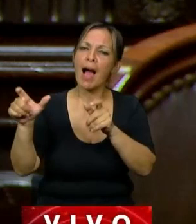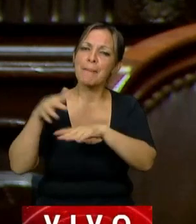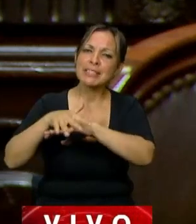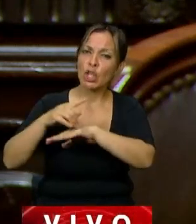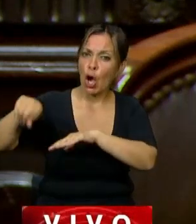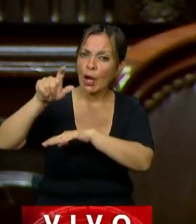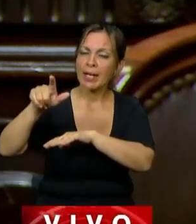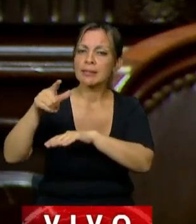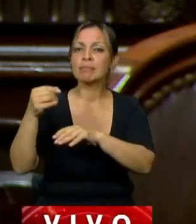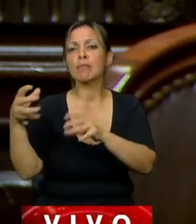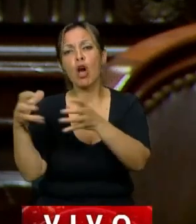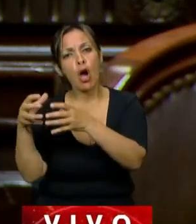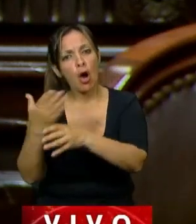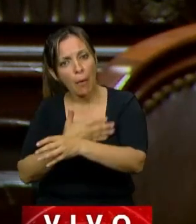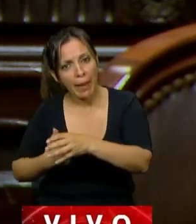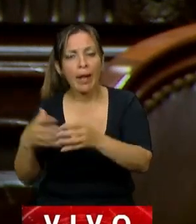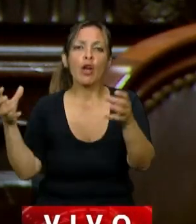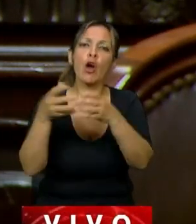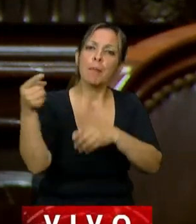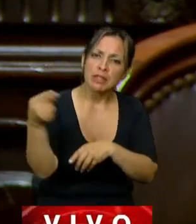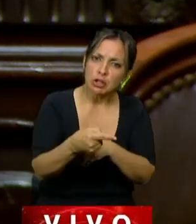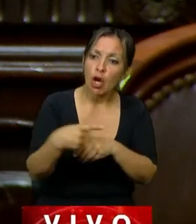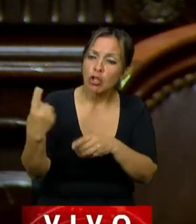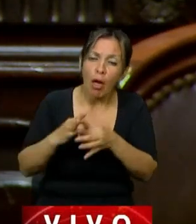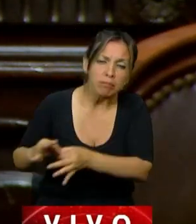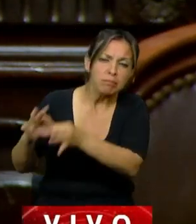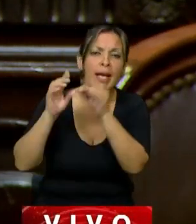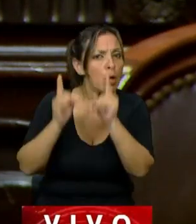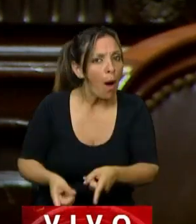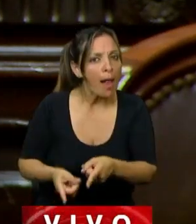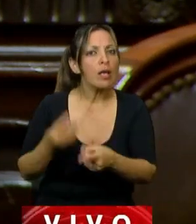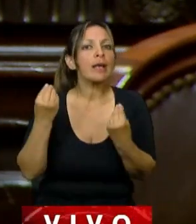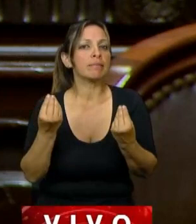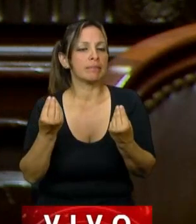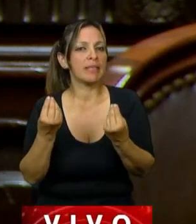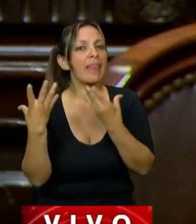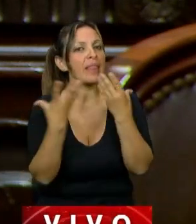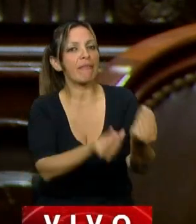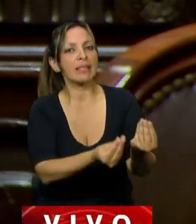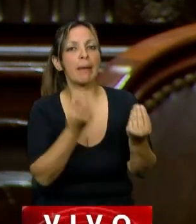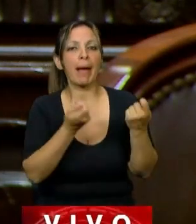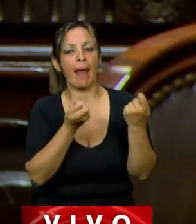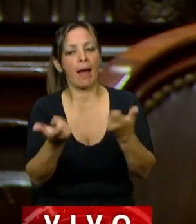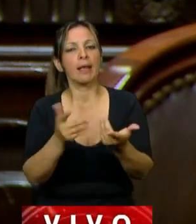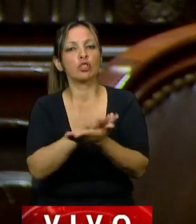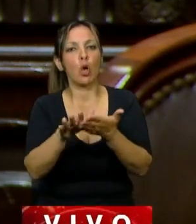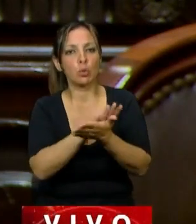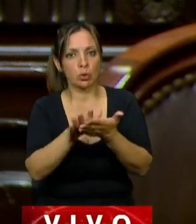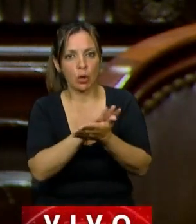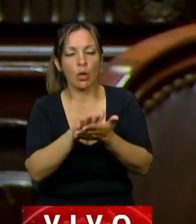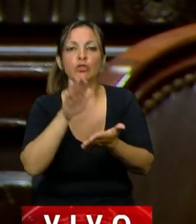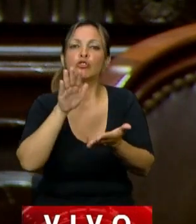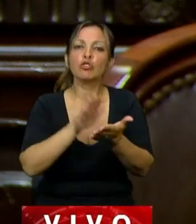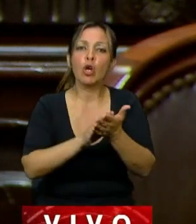oposición, oficialismo, gobierno provincial, fue la defensa en la búsqueda de soluciones en relación a